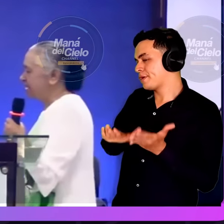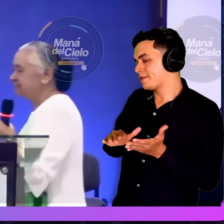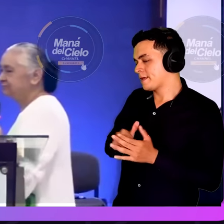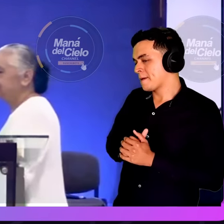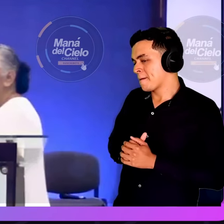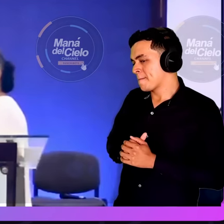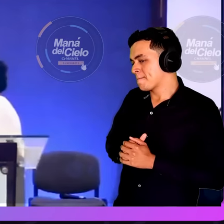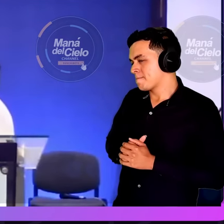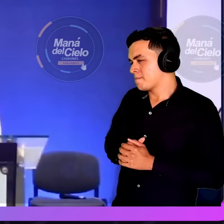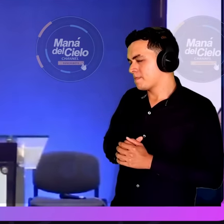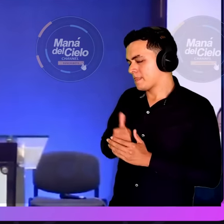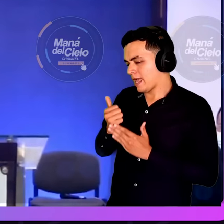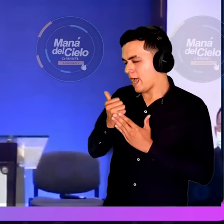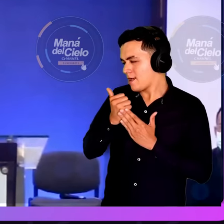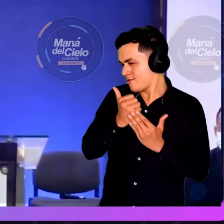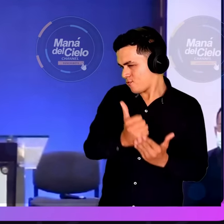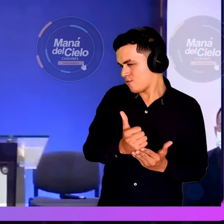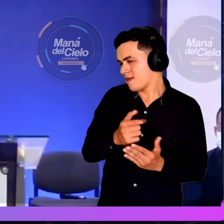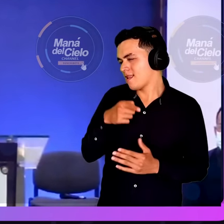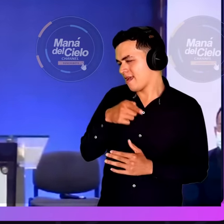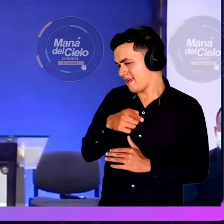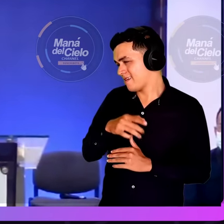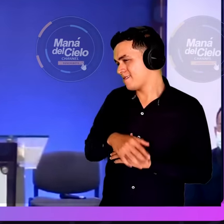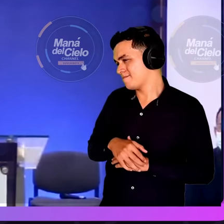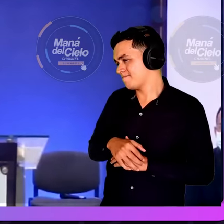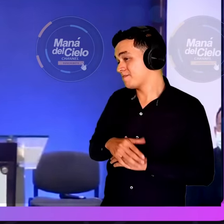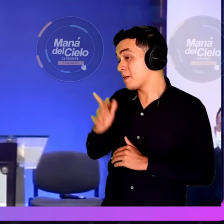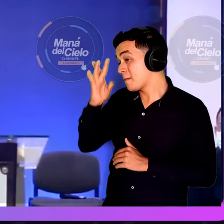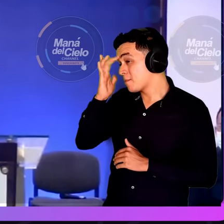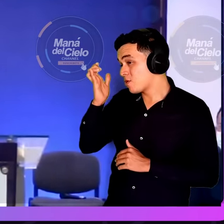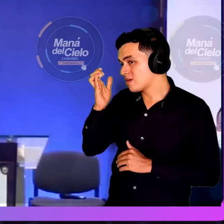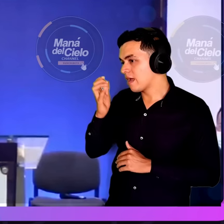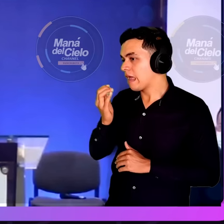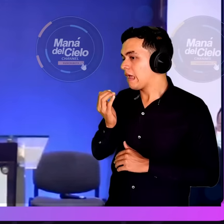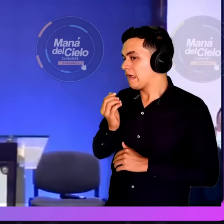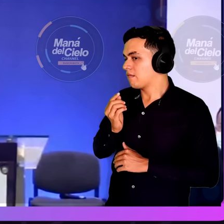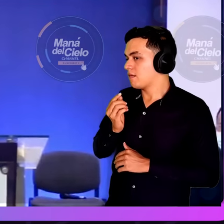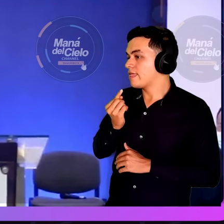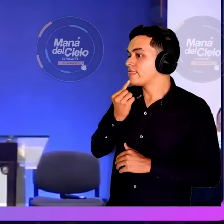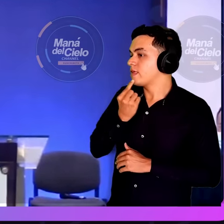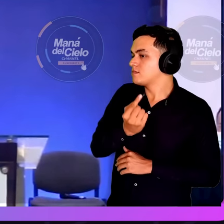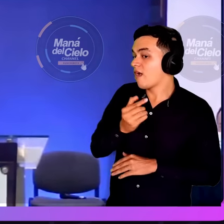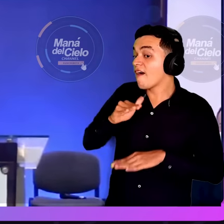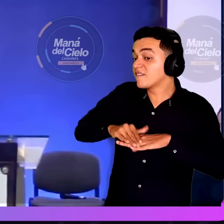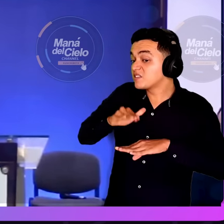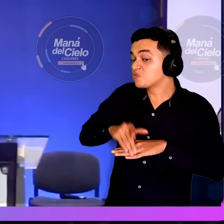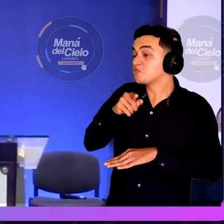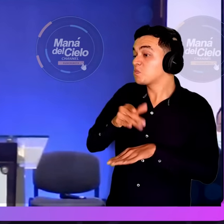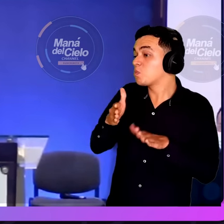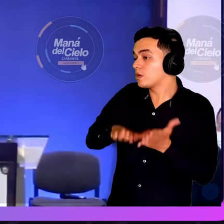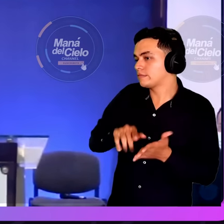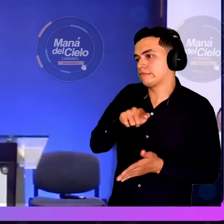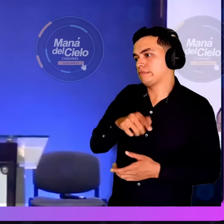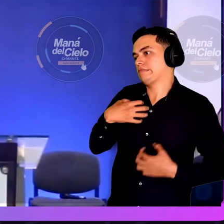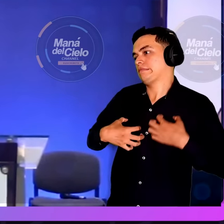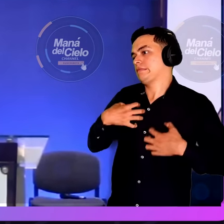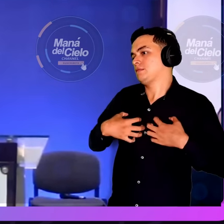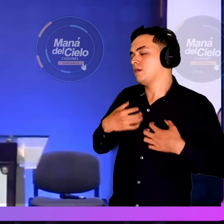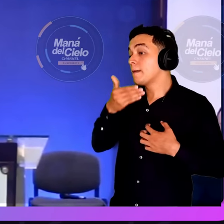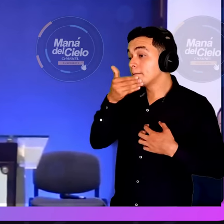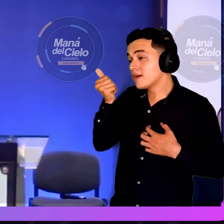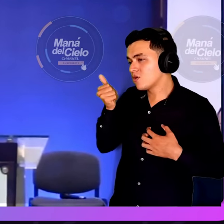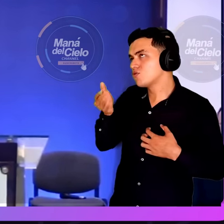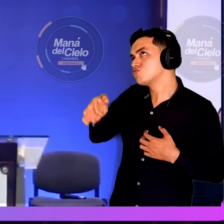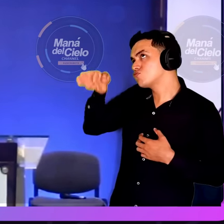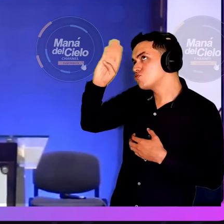vamos a orar. Claro, yo no podía decirle a palo seco. Que el Señor te llene. Vamos a orar estos días y vamos a ver cómo vamos a manejar